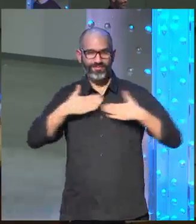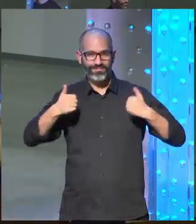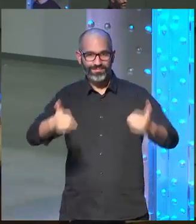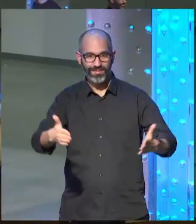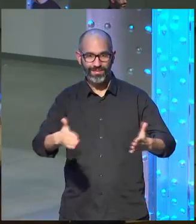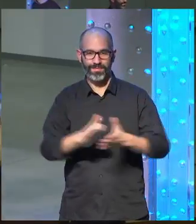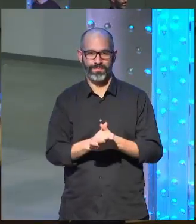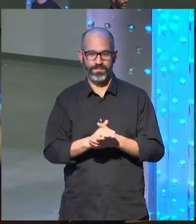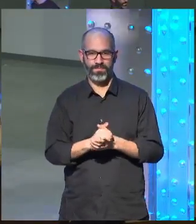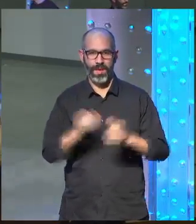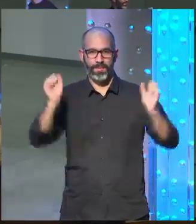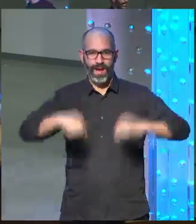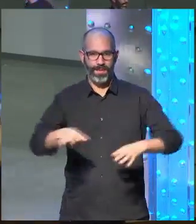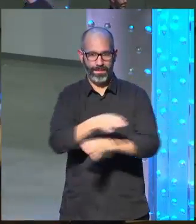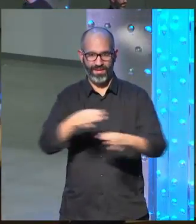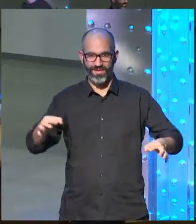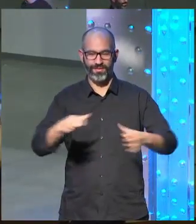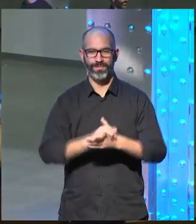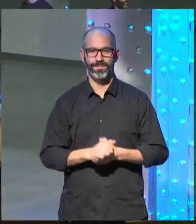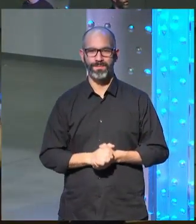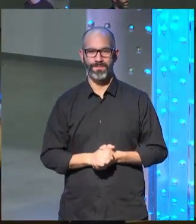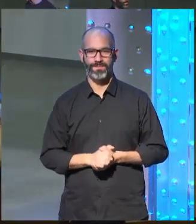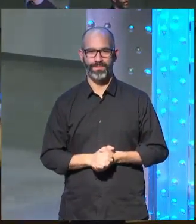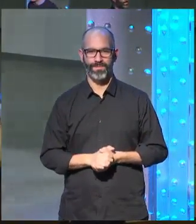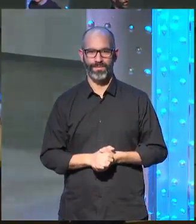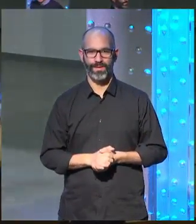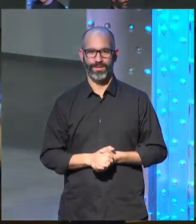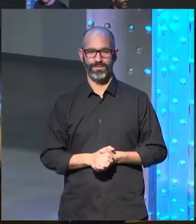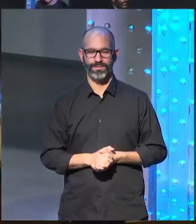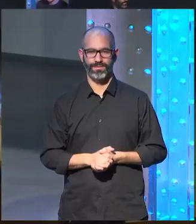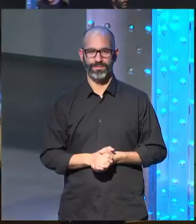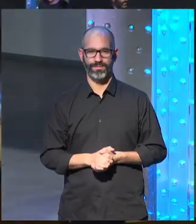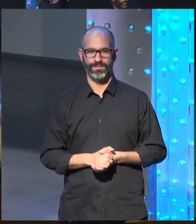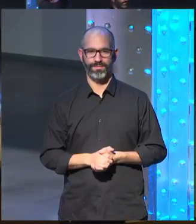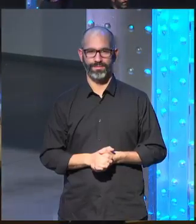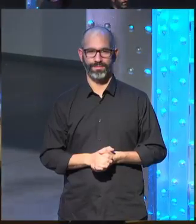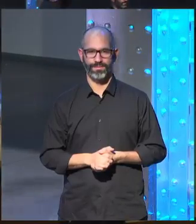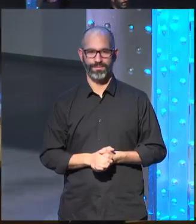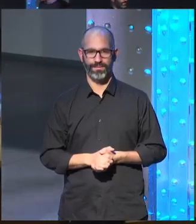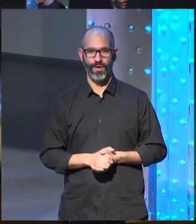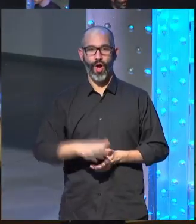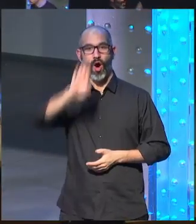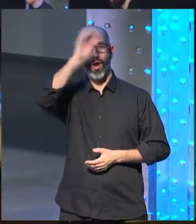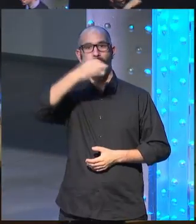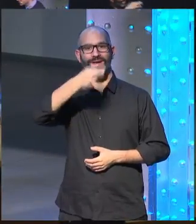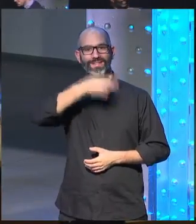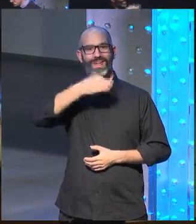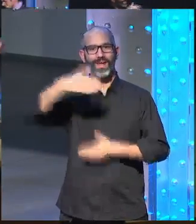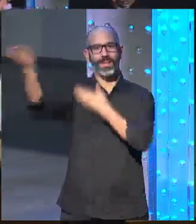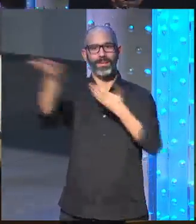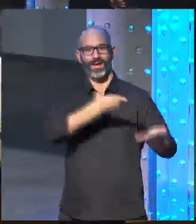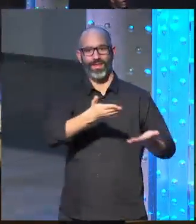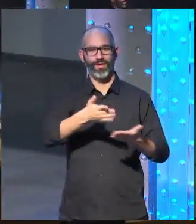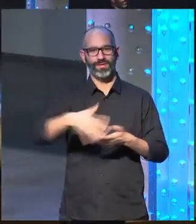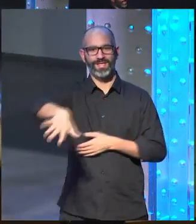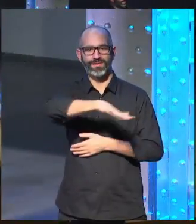queráis. Pues mira, ahí. Perfecto. Perfecto, José María. Bueno, muy buenas tardes y bienvenidos